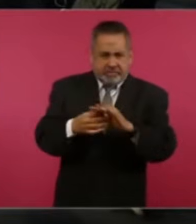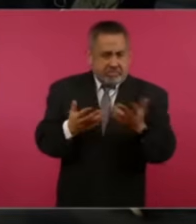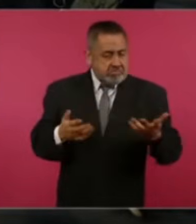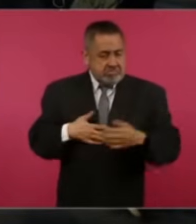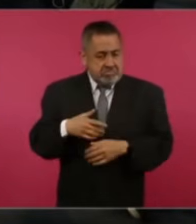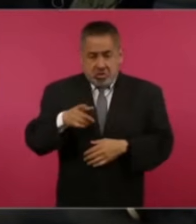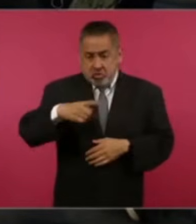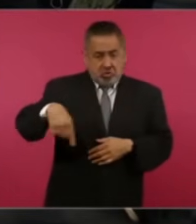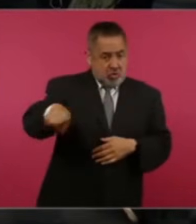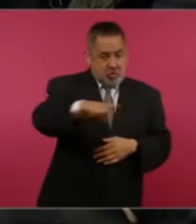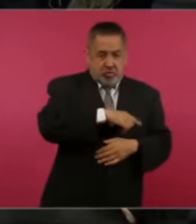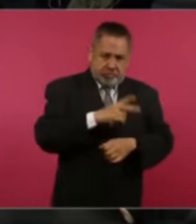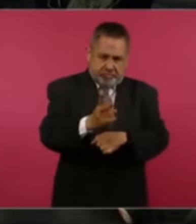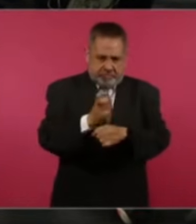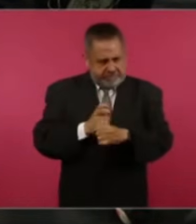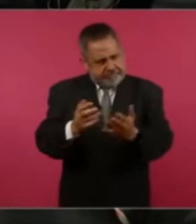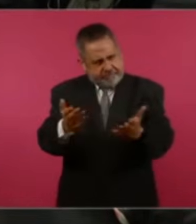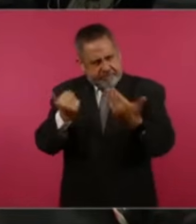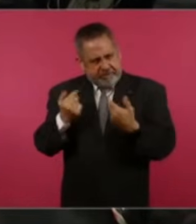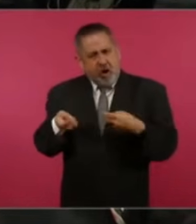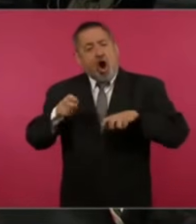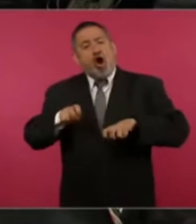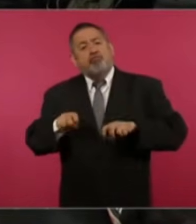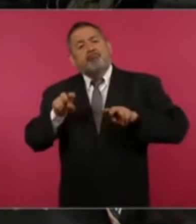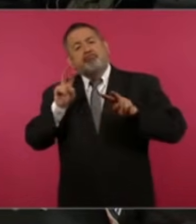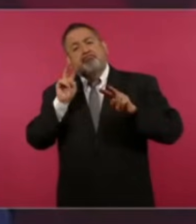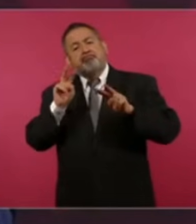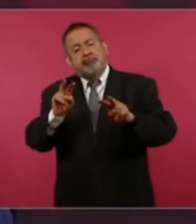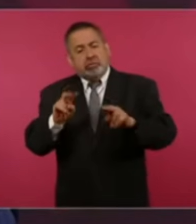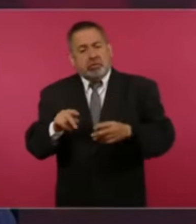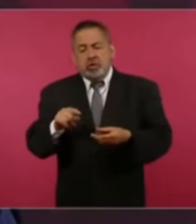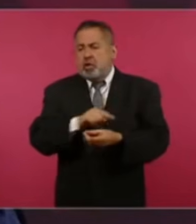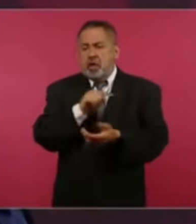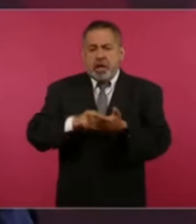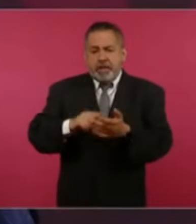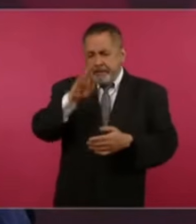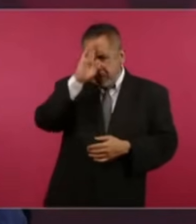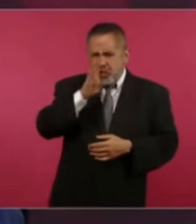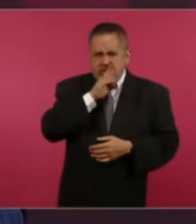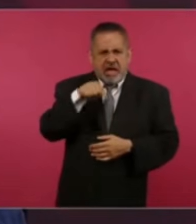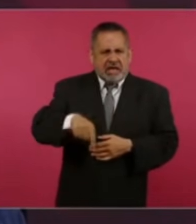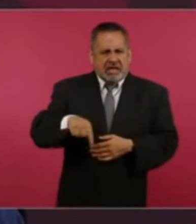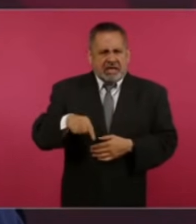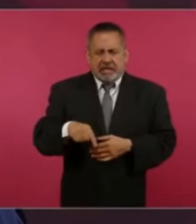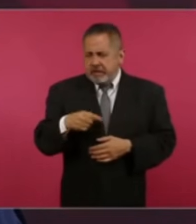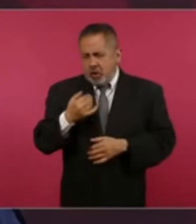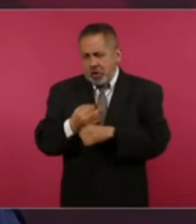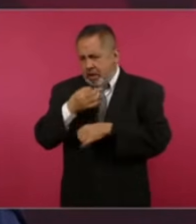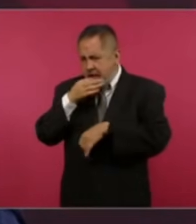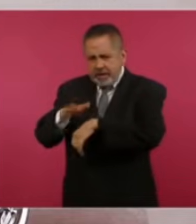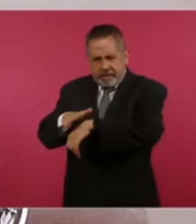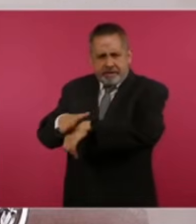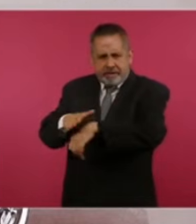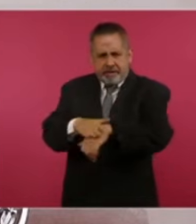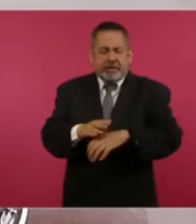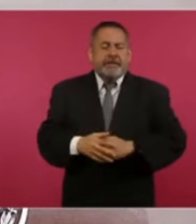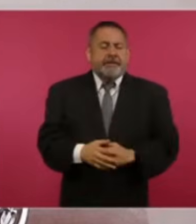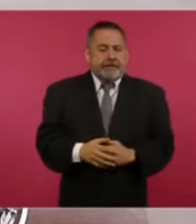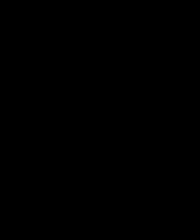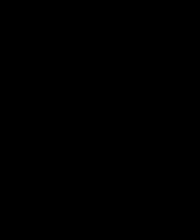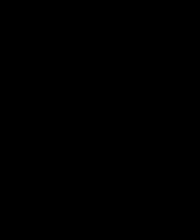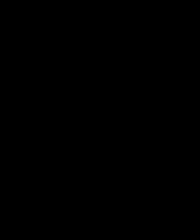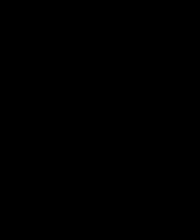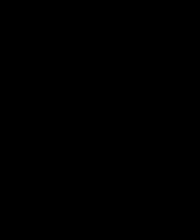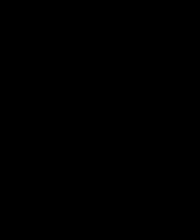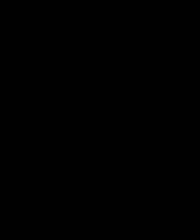Están todas y todos invitados, va a ser al mediodía, aquí les van a informar. Y ahora sí,